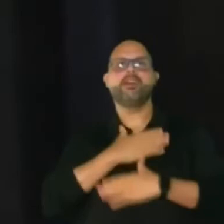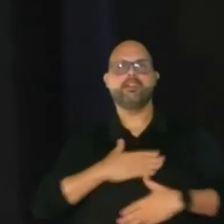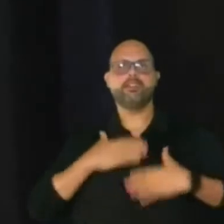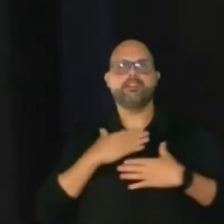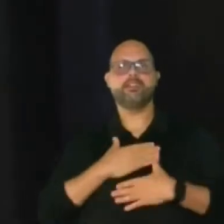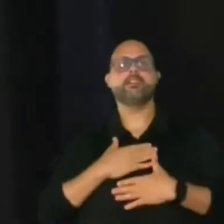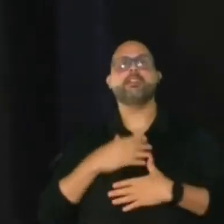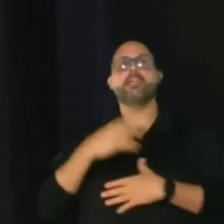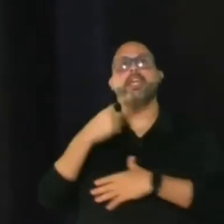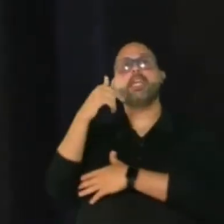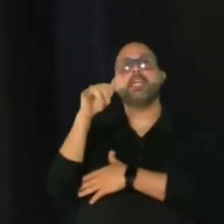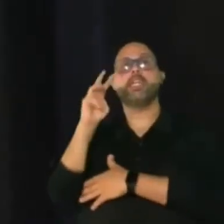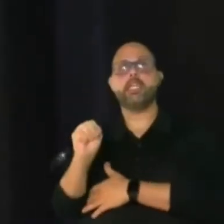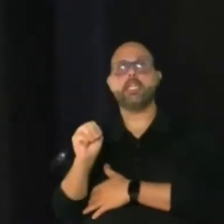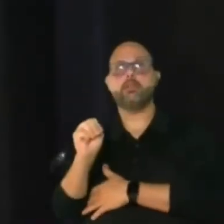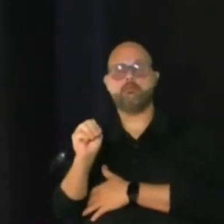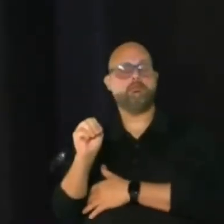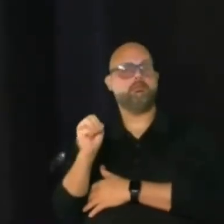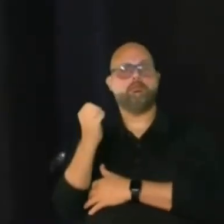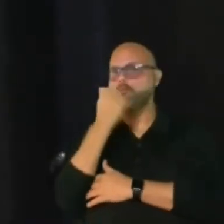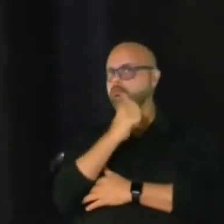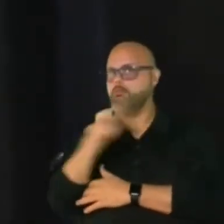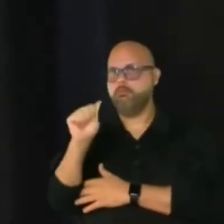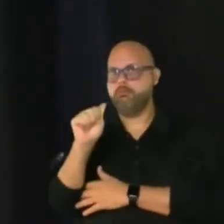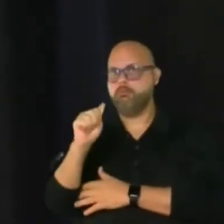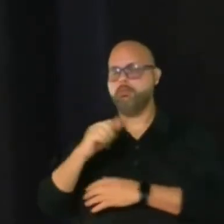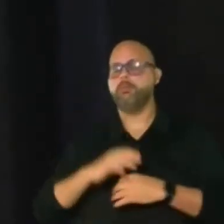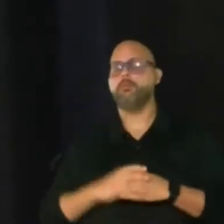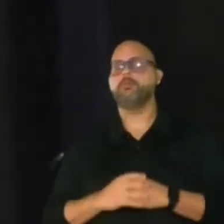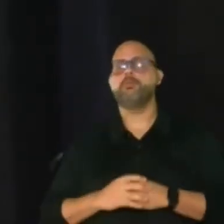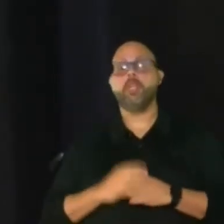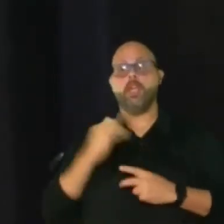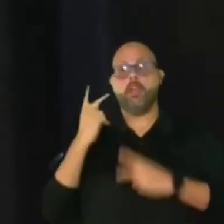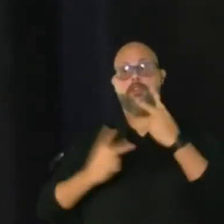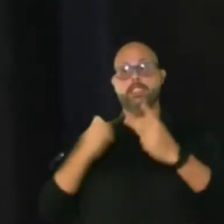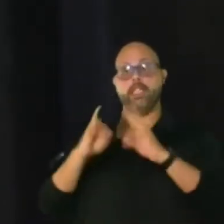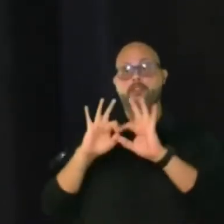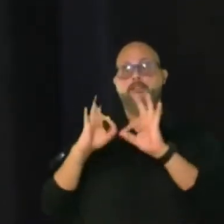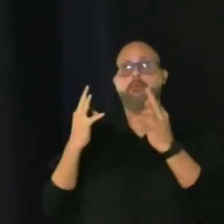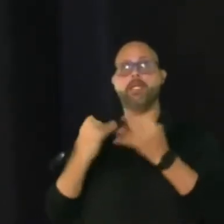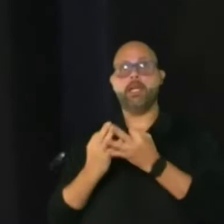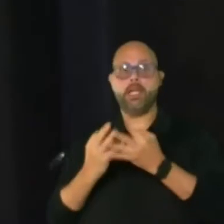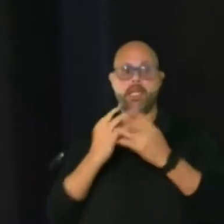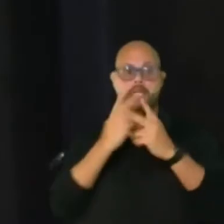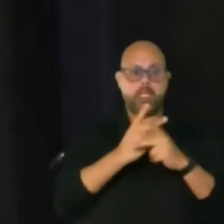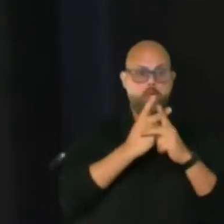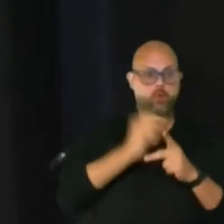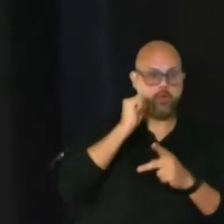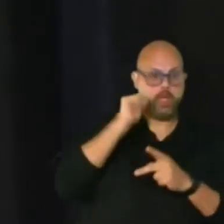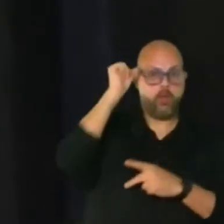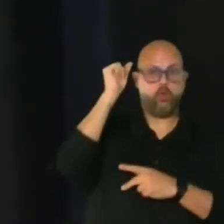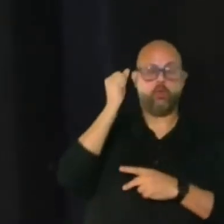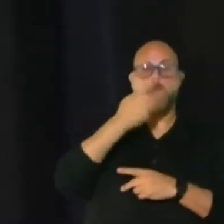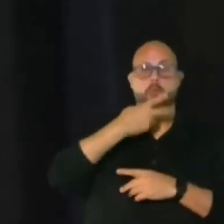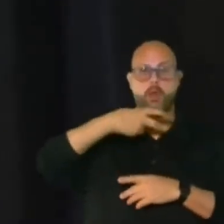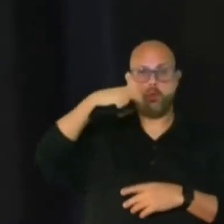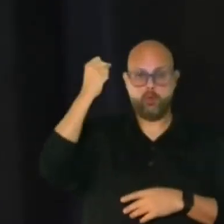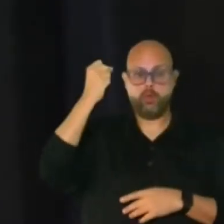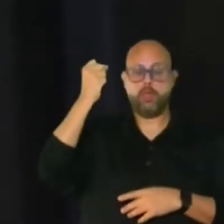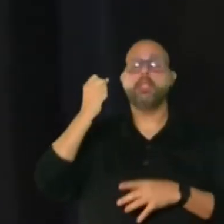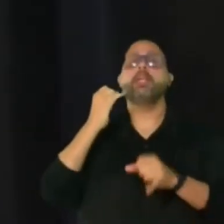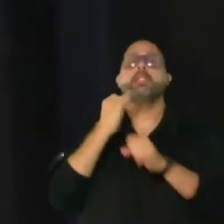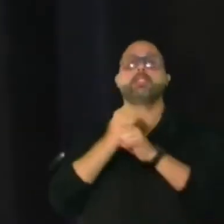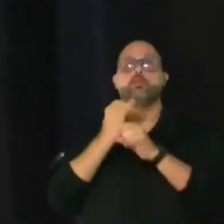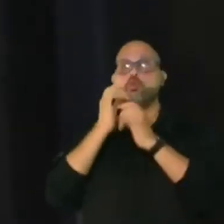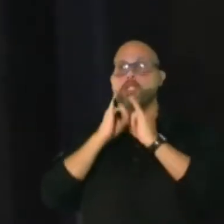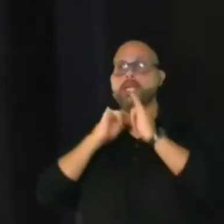lugar análogo. Se posponen las visitas familiares a los centros de cuidado de adultos mayores y a las instituciones